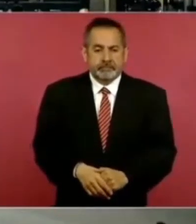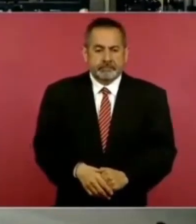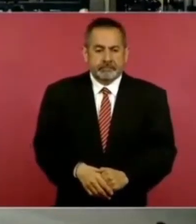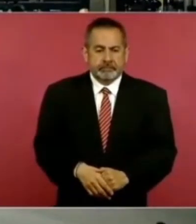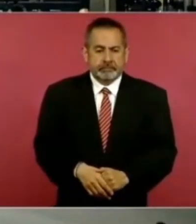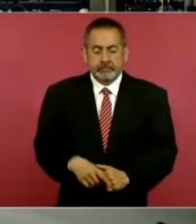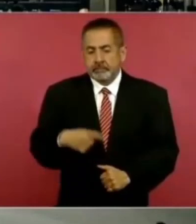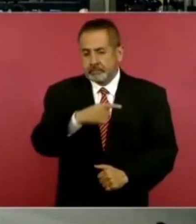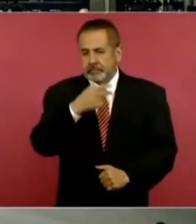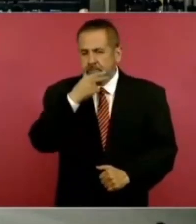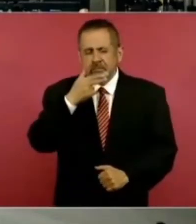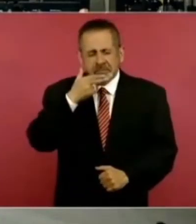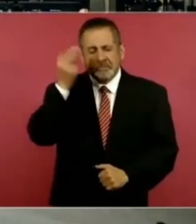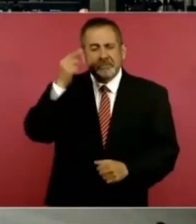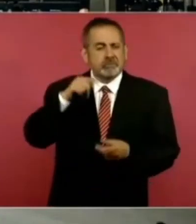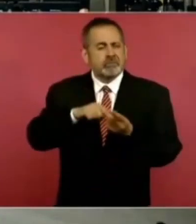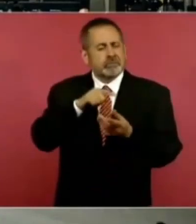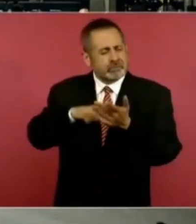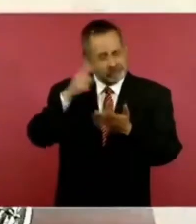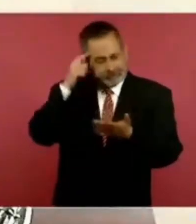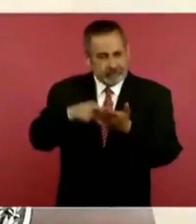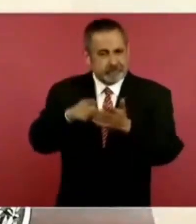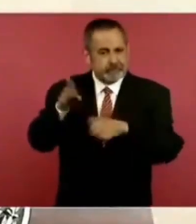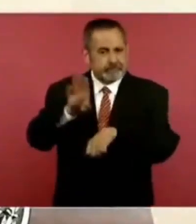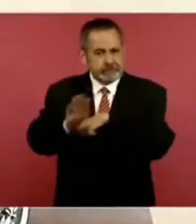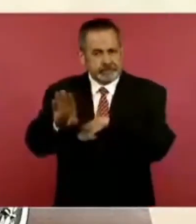Se quitó la vida, creo que en Brasil.